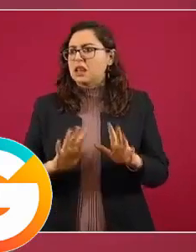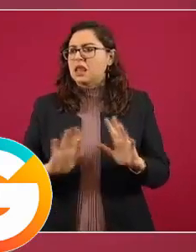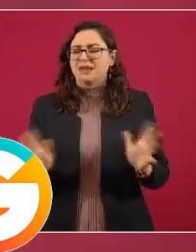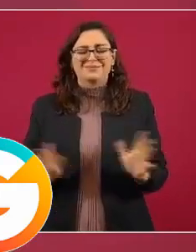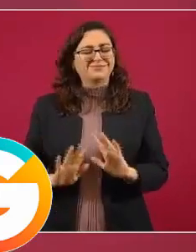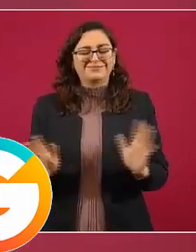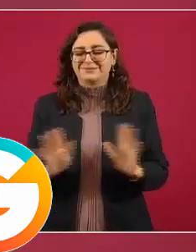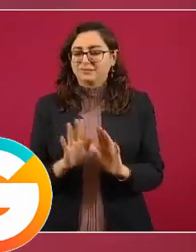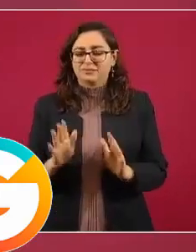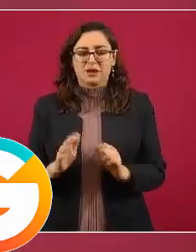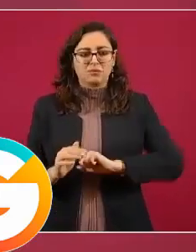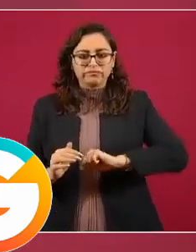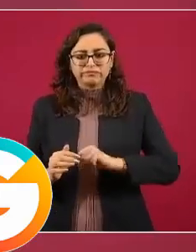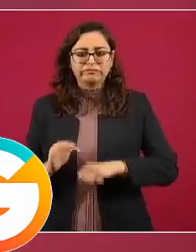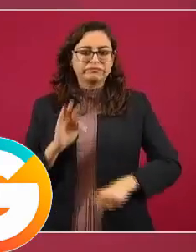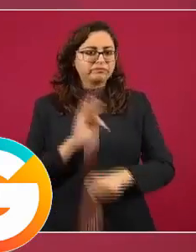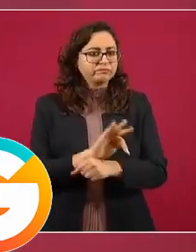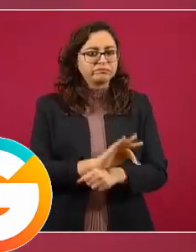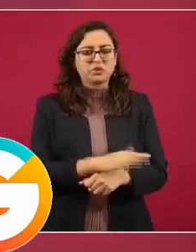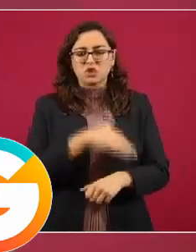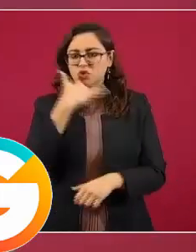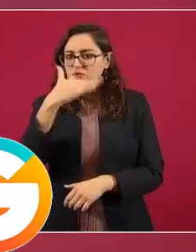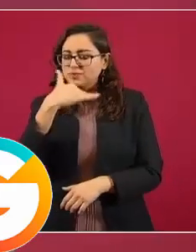a haber influyentismo,